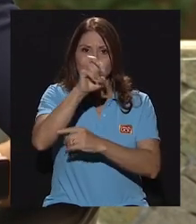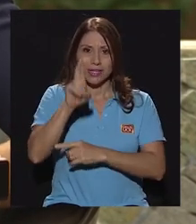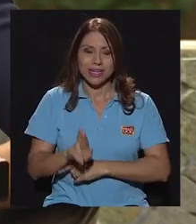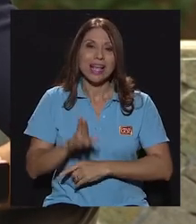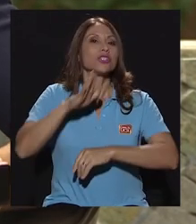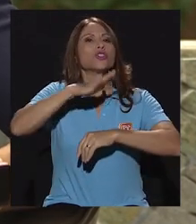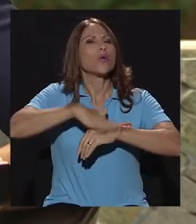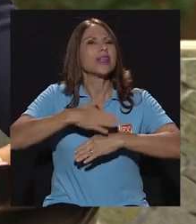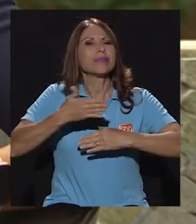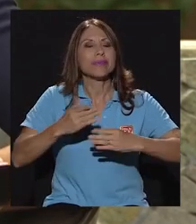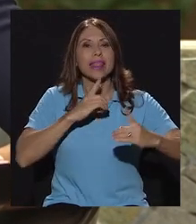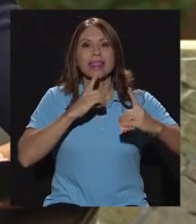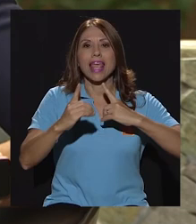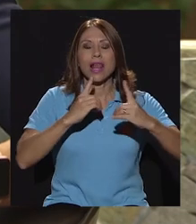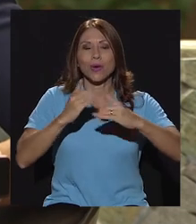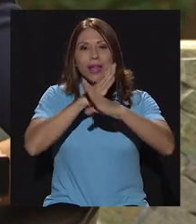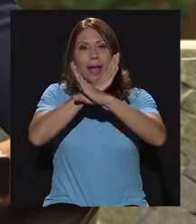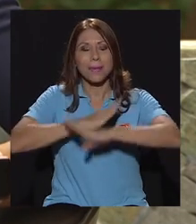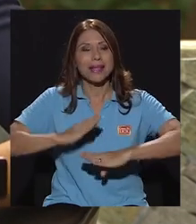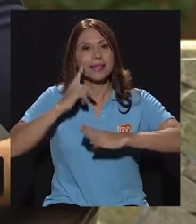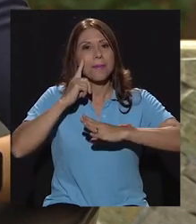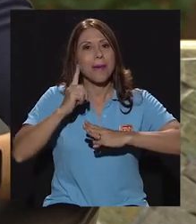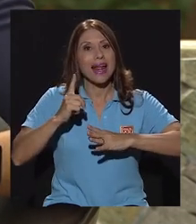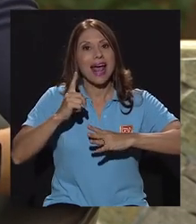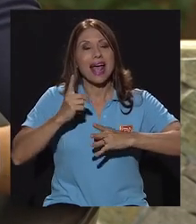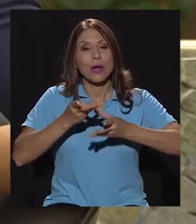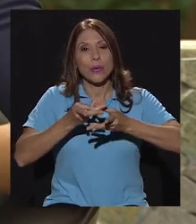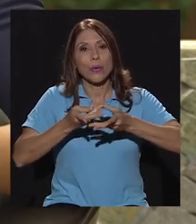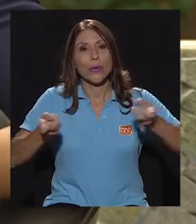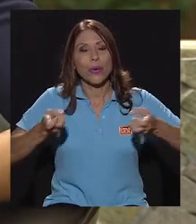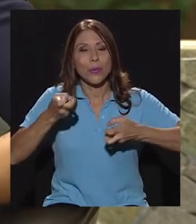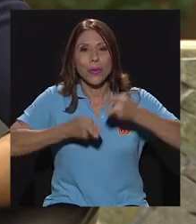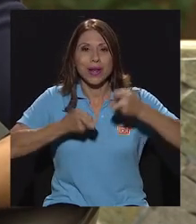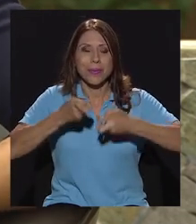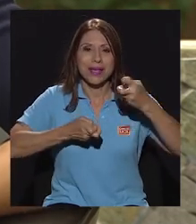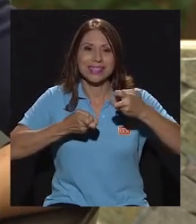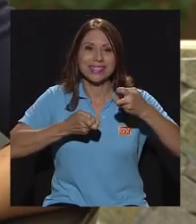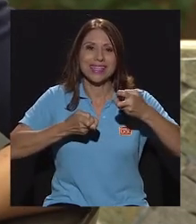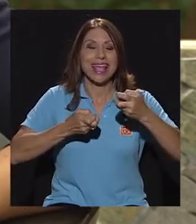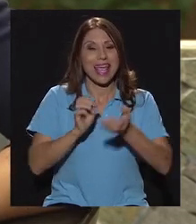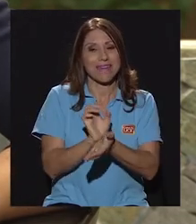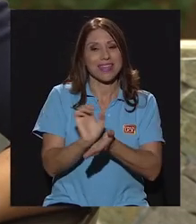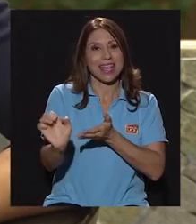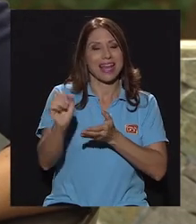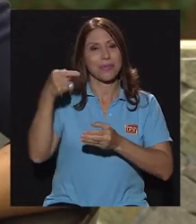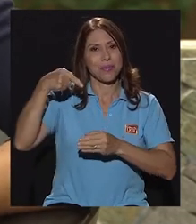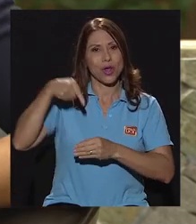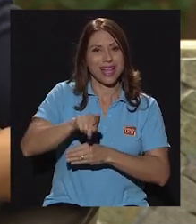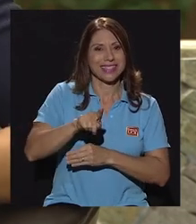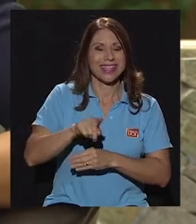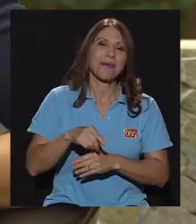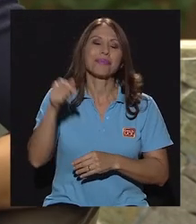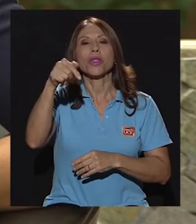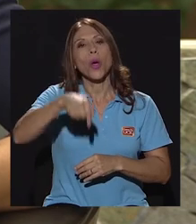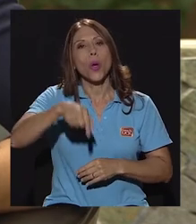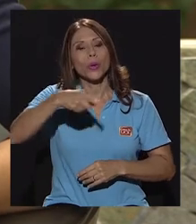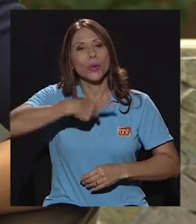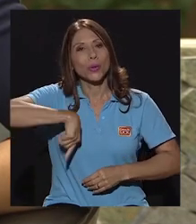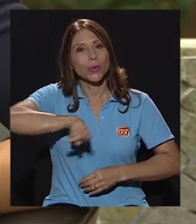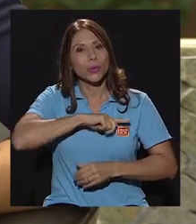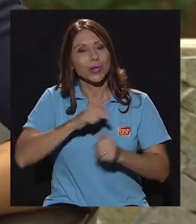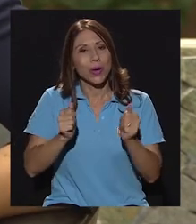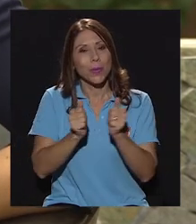Rica acerca del diálogo y la paz para resolver conflictos y evitar la violencia. Y el día de hoy